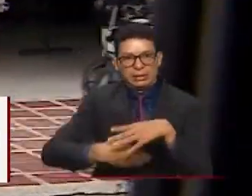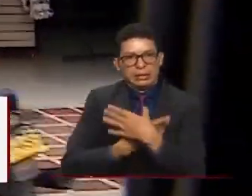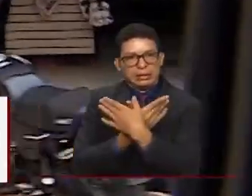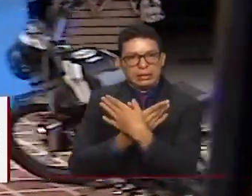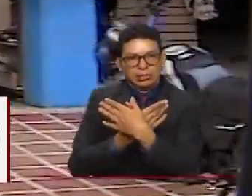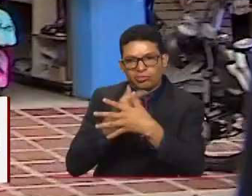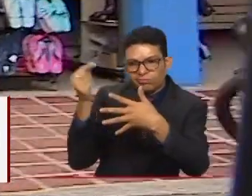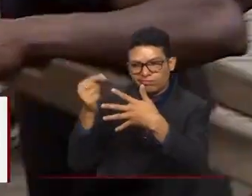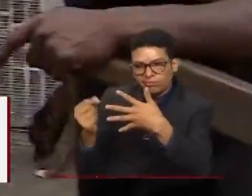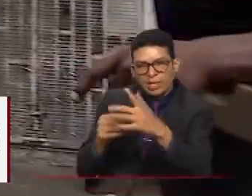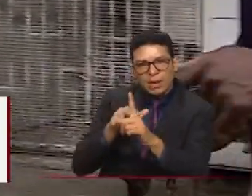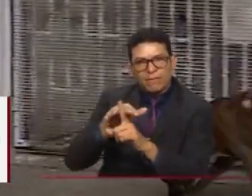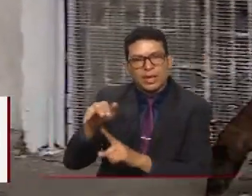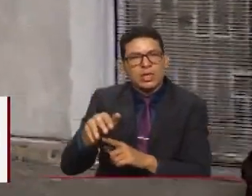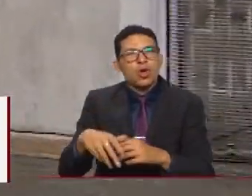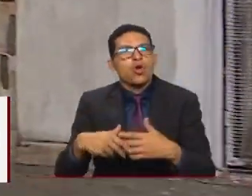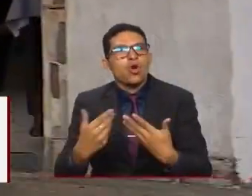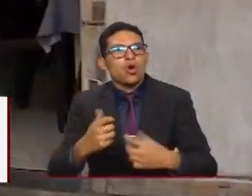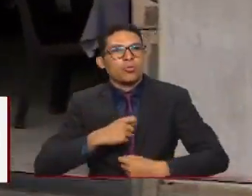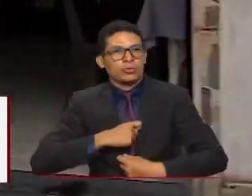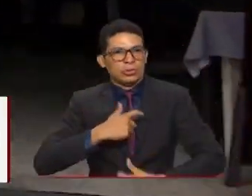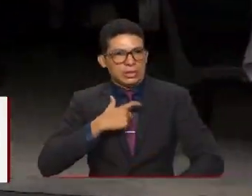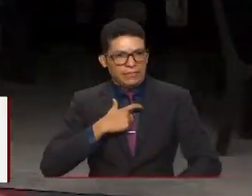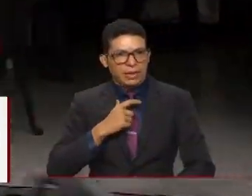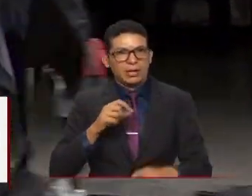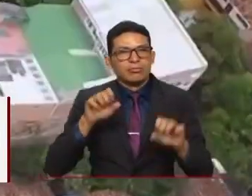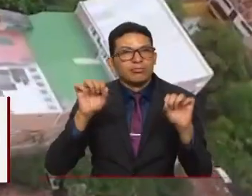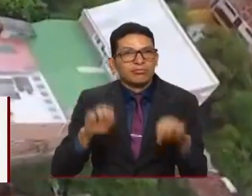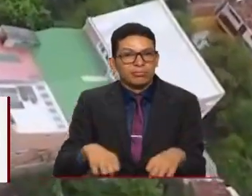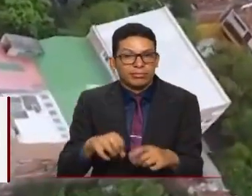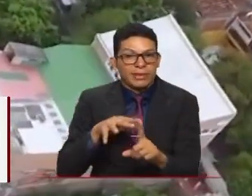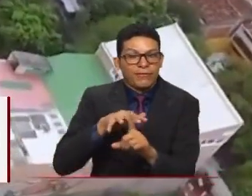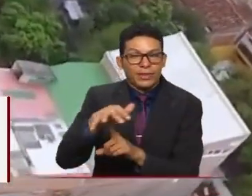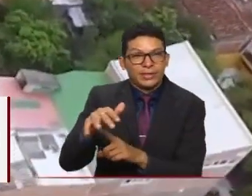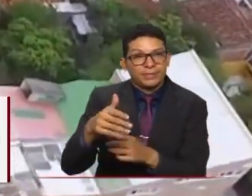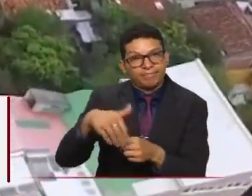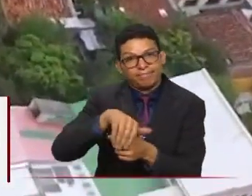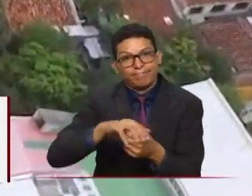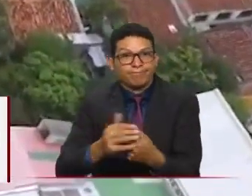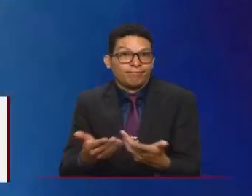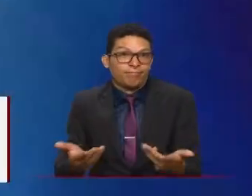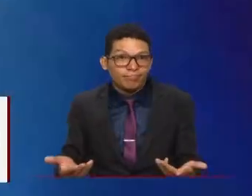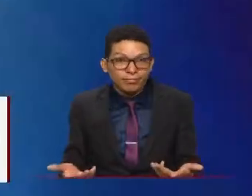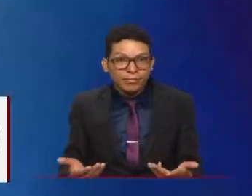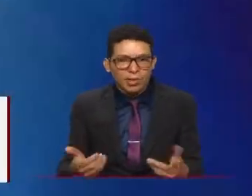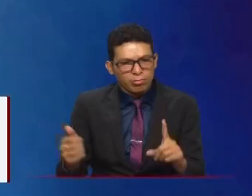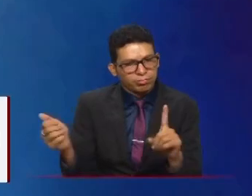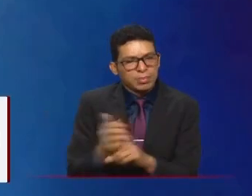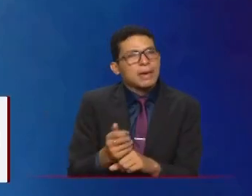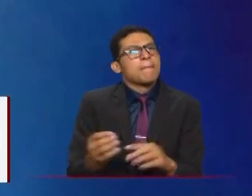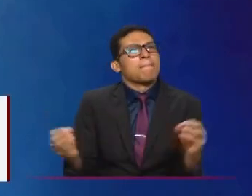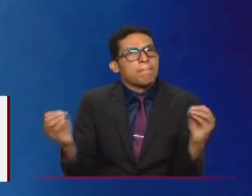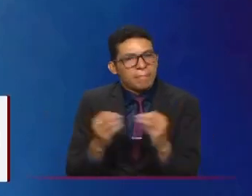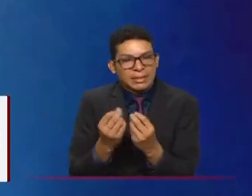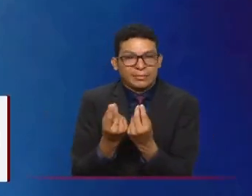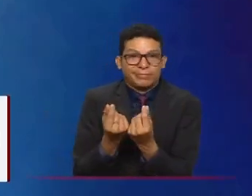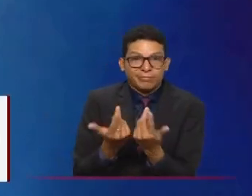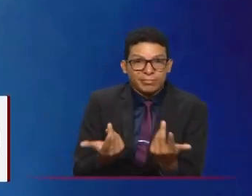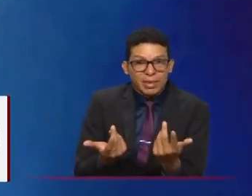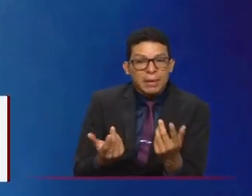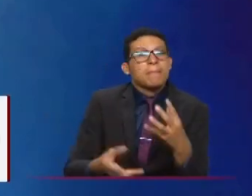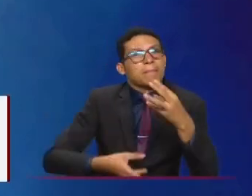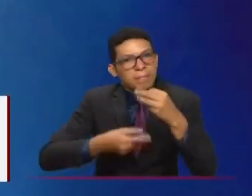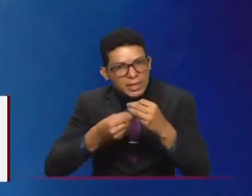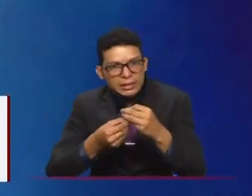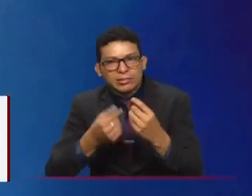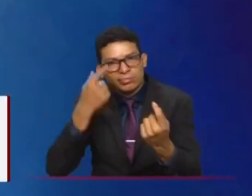y finalmente Cómo la población civil termina afectada en una situación de esta Y lograr que se aumenten los recursos que se aumenten